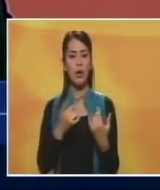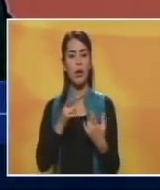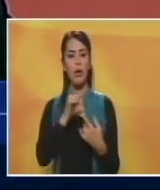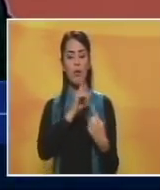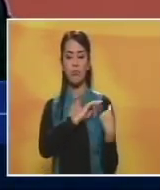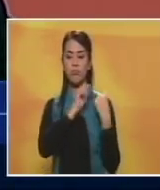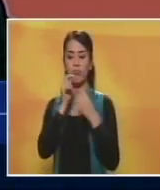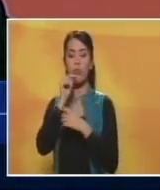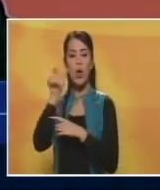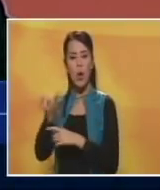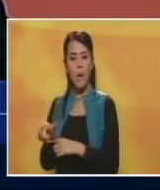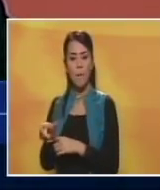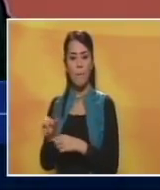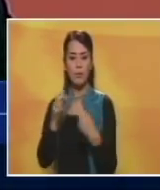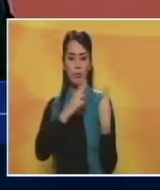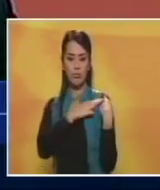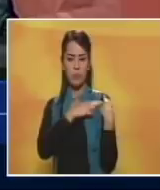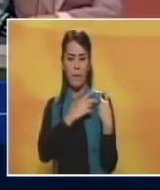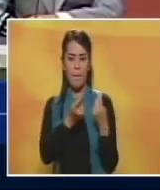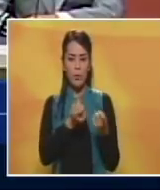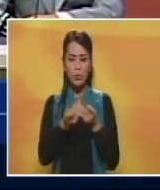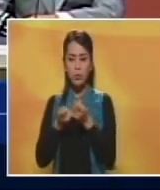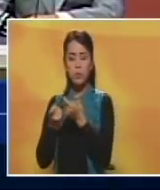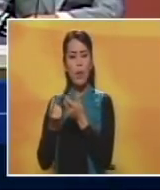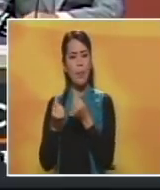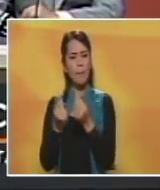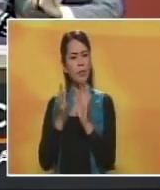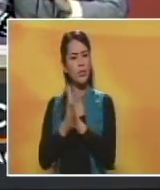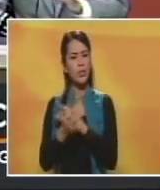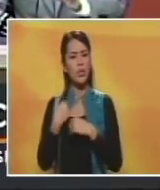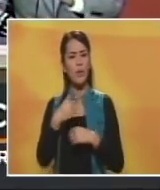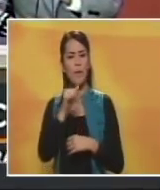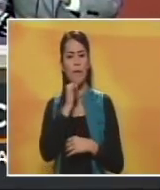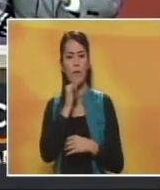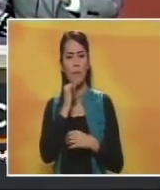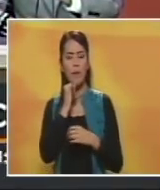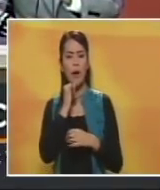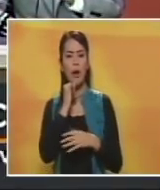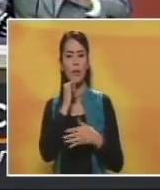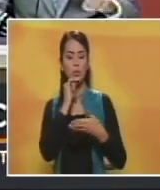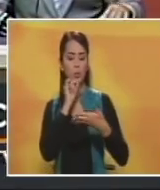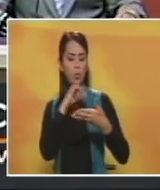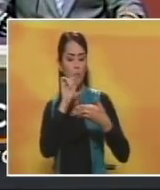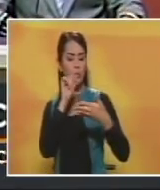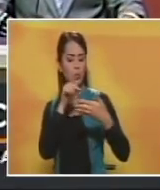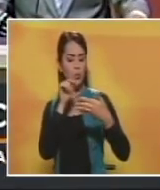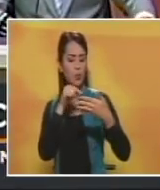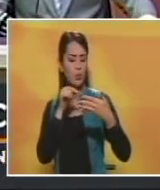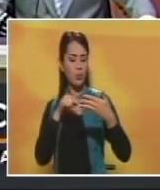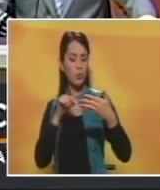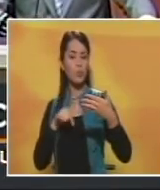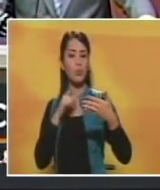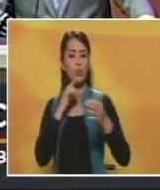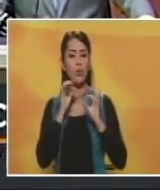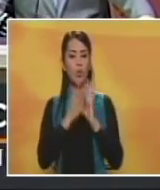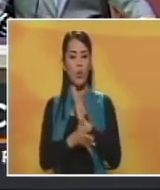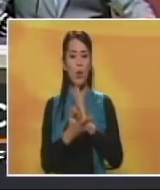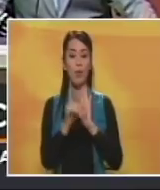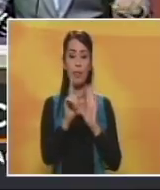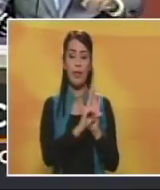superintendente José David Cabello Rondón, quien nos va a detallar parte de las